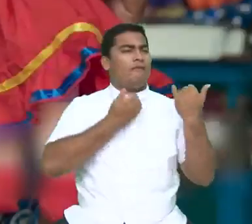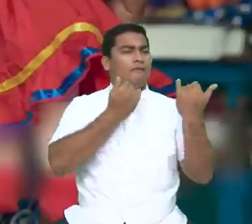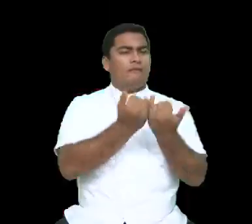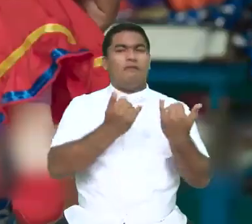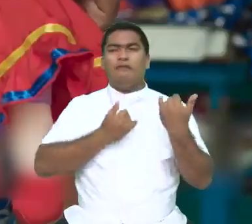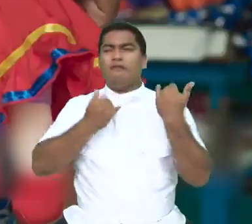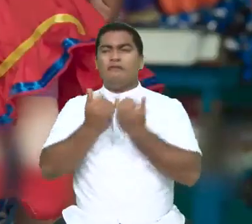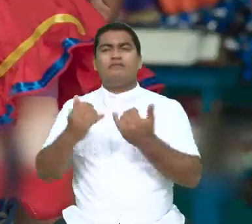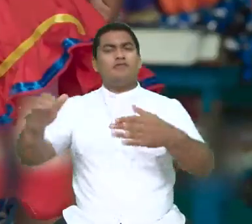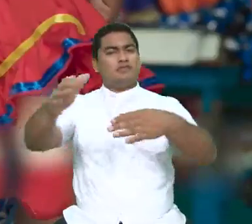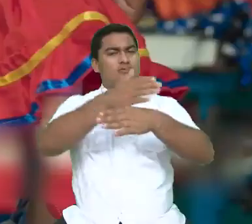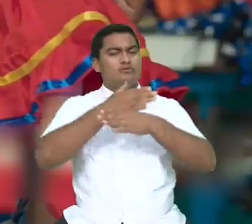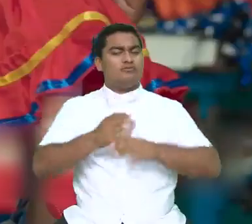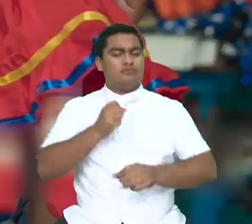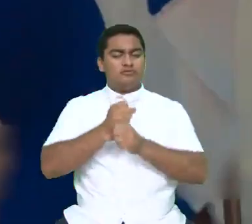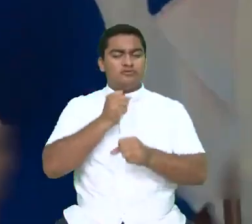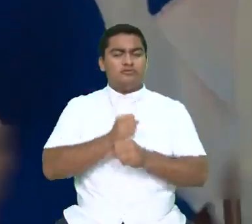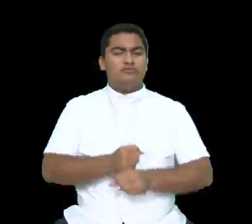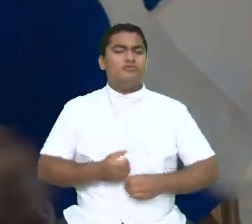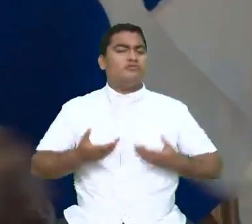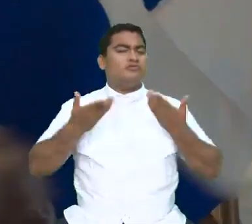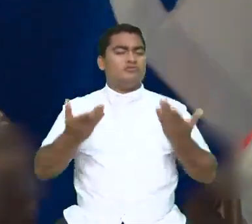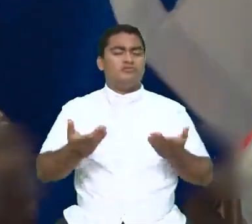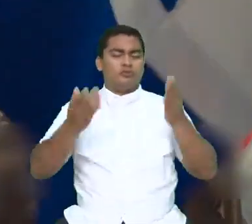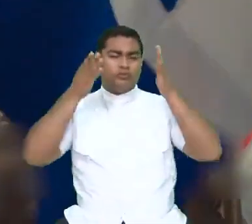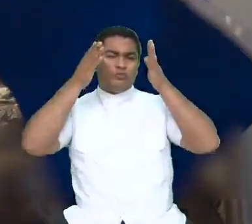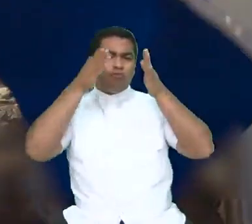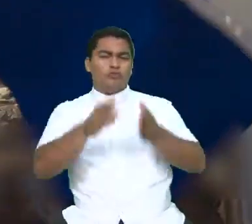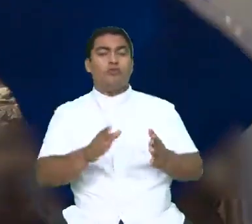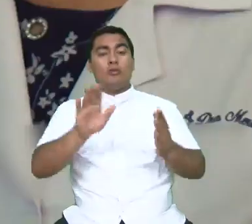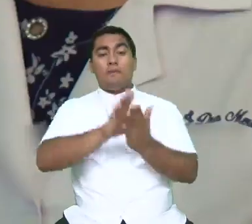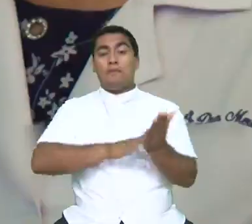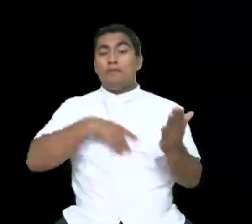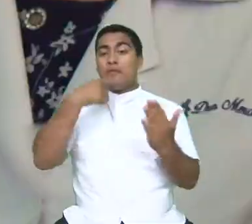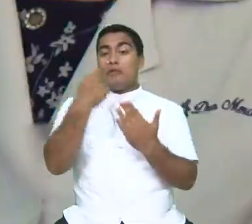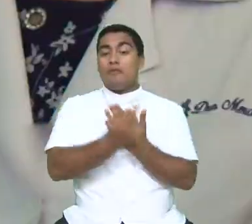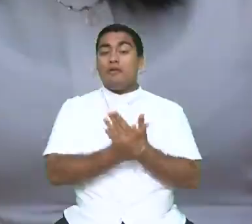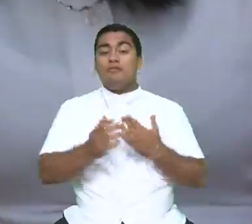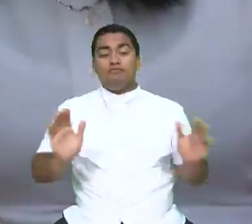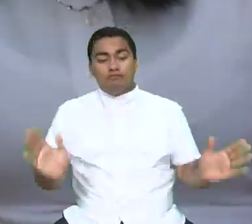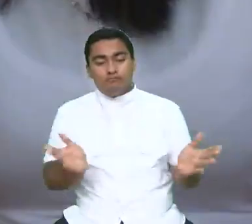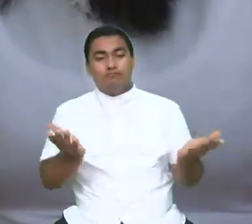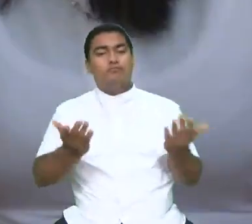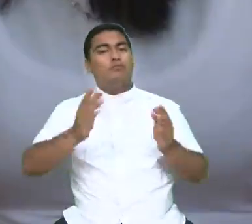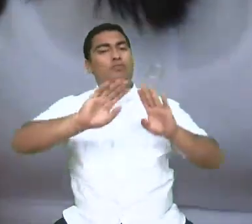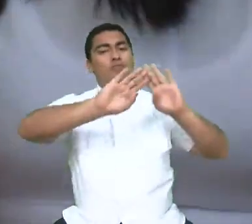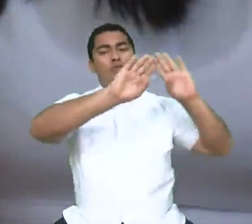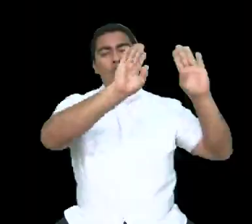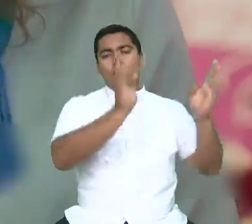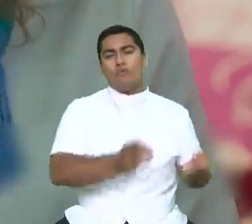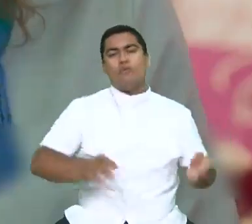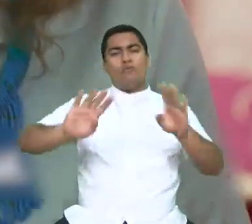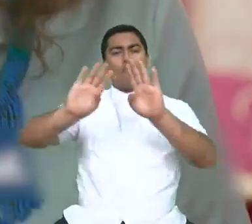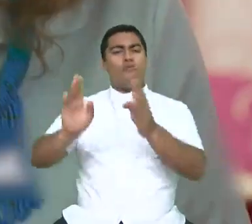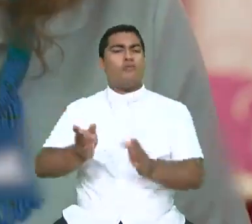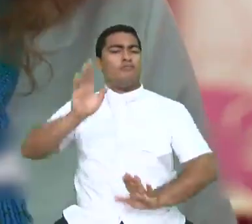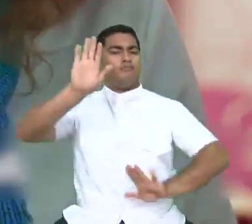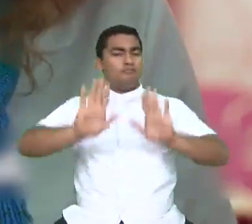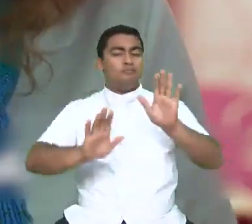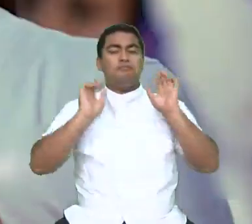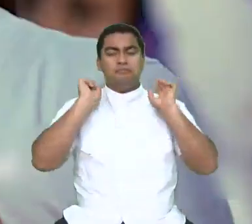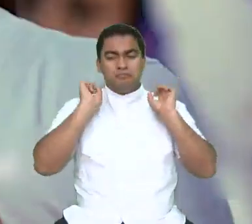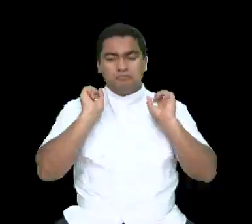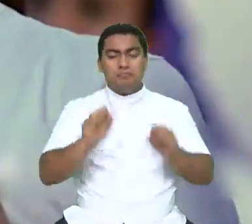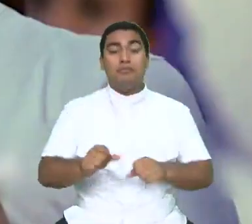instituciones, continuará trabajando en el desarrollo de programas que garanticen el protagonismo de las mujeres, permitiéndoles de esta manera